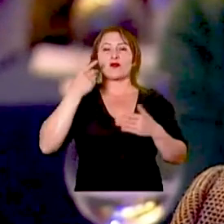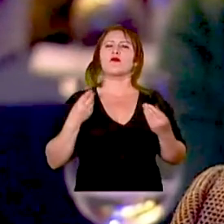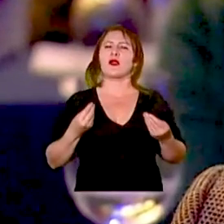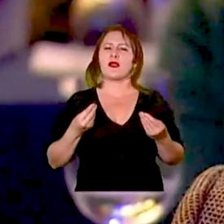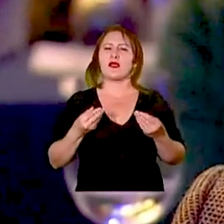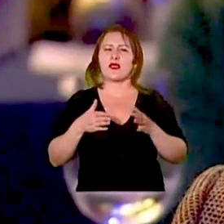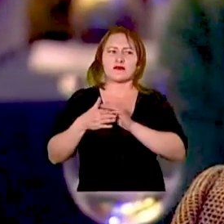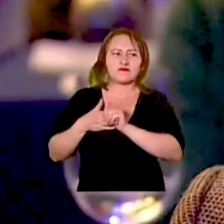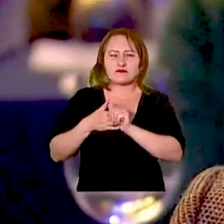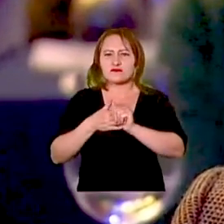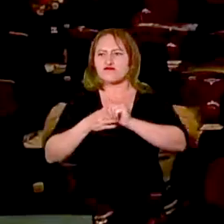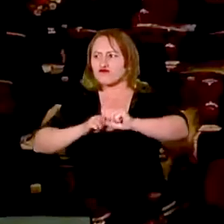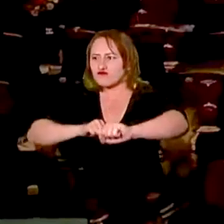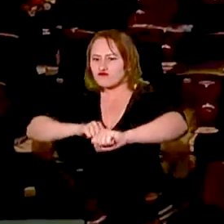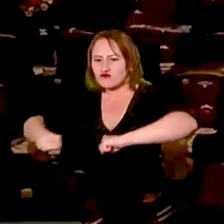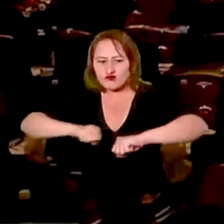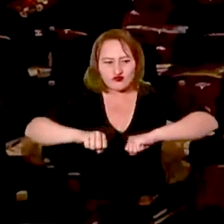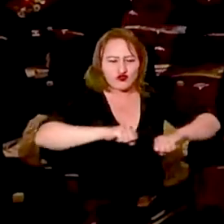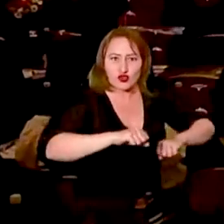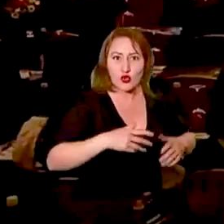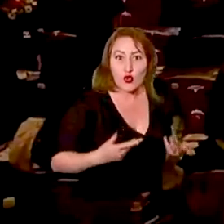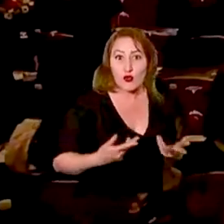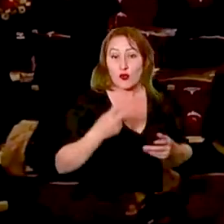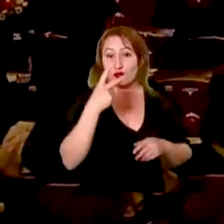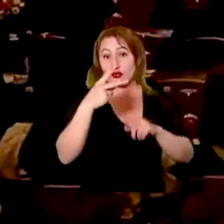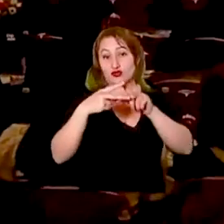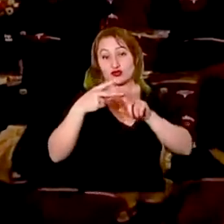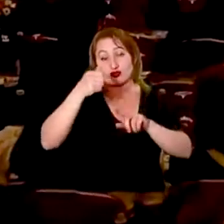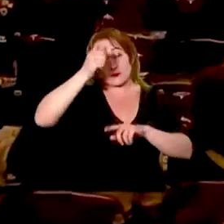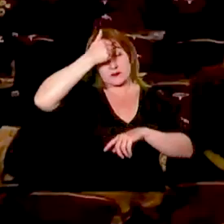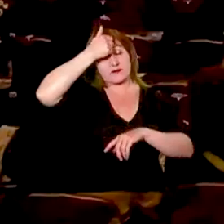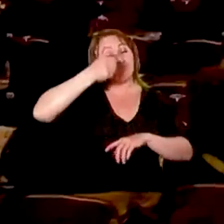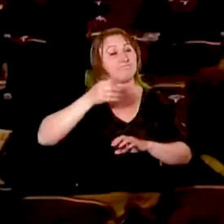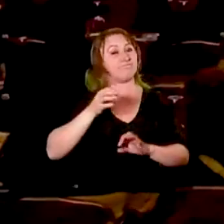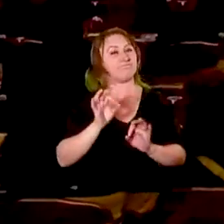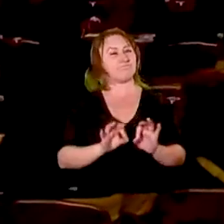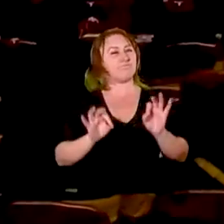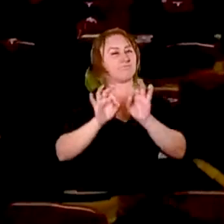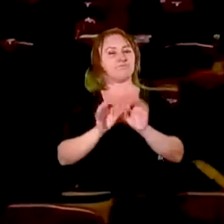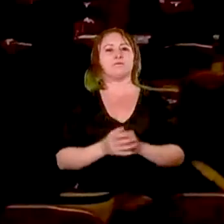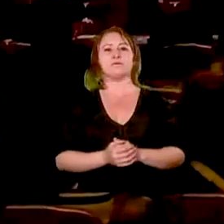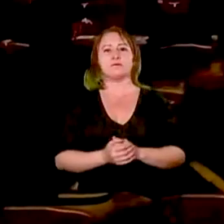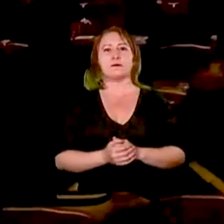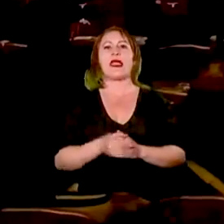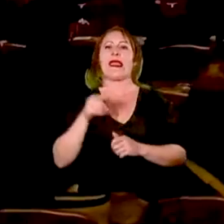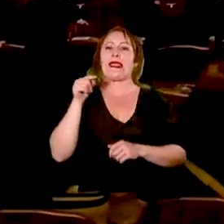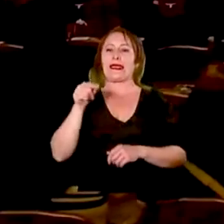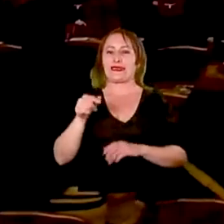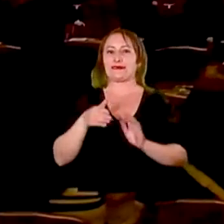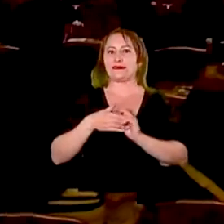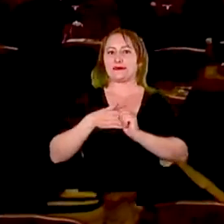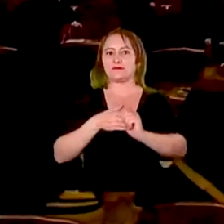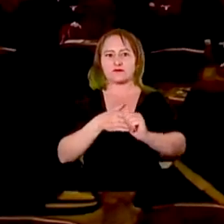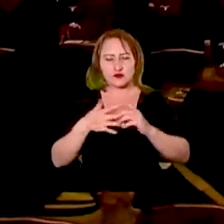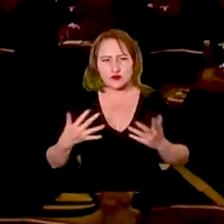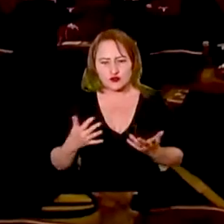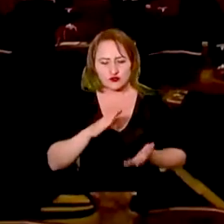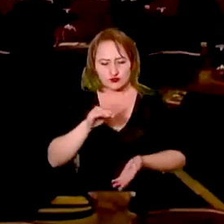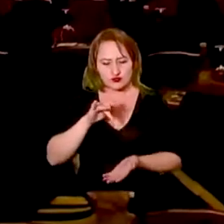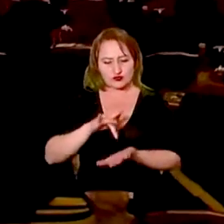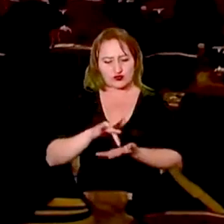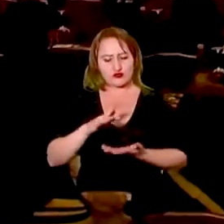dirigir nuestra gestión bajo 2 grandes principios. Eso es lo que nos rige desde una